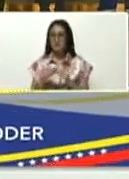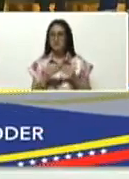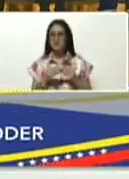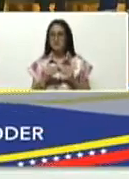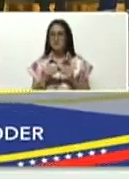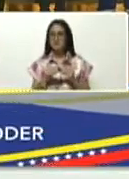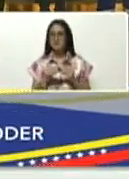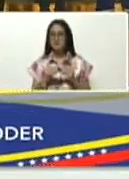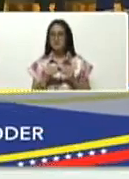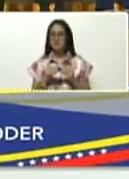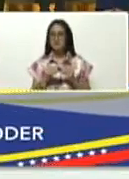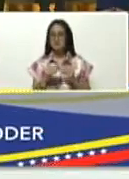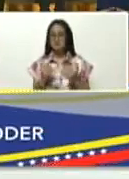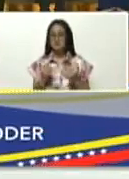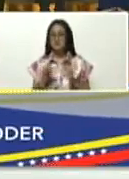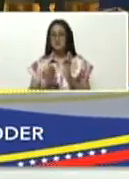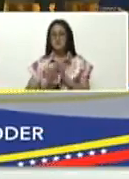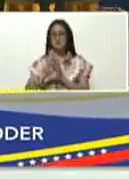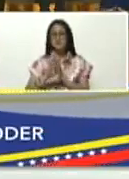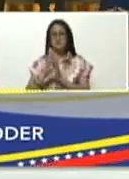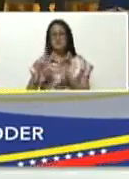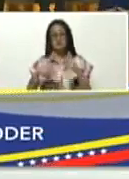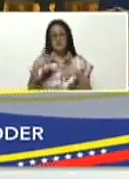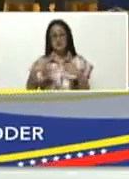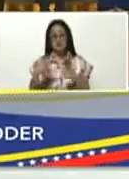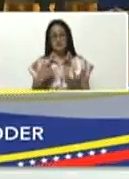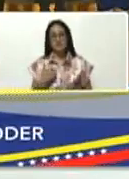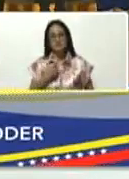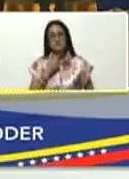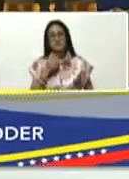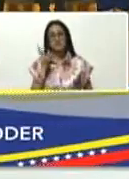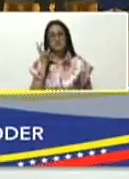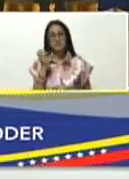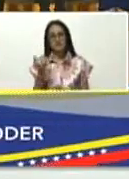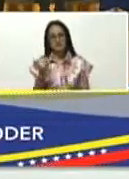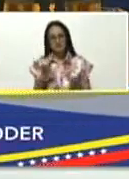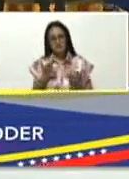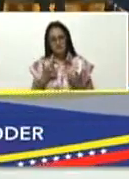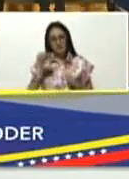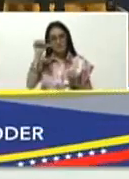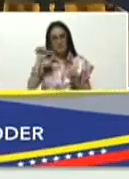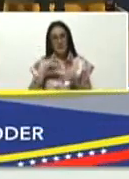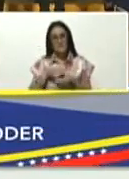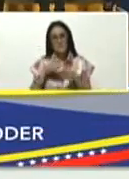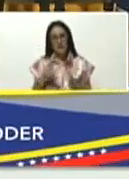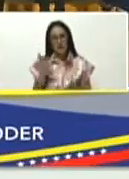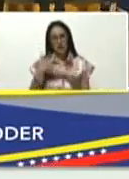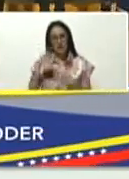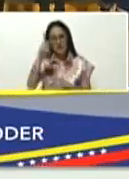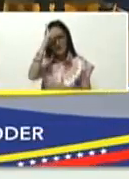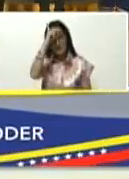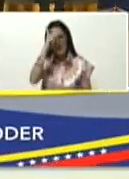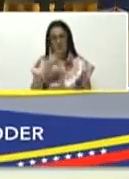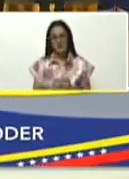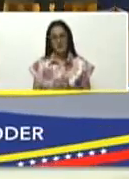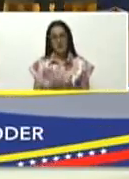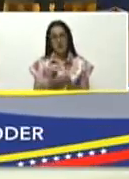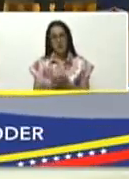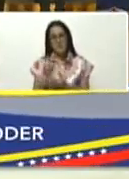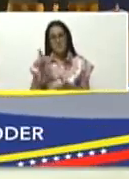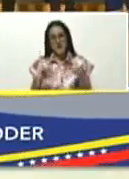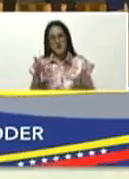la recuperación y del crecimiento productivo. Me gustaría que me hicieran algún comentario. Ministro Tarek, compañero